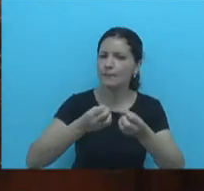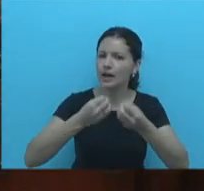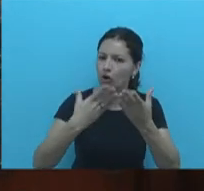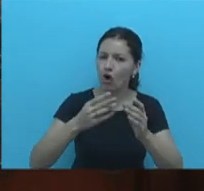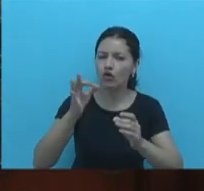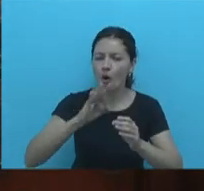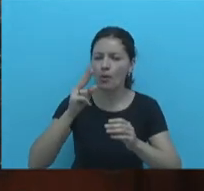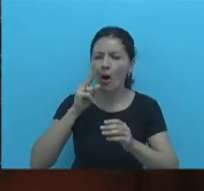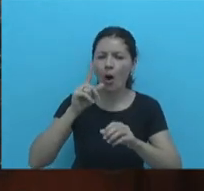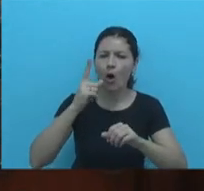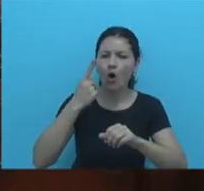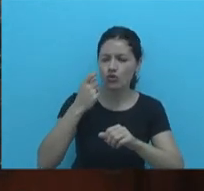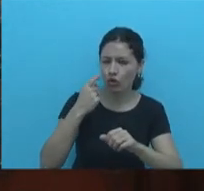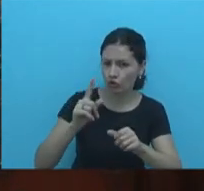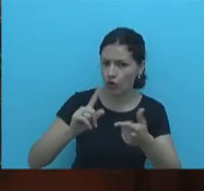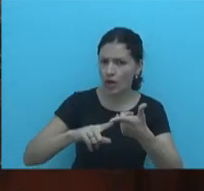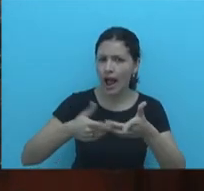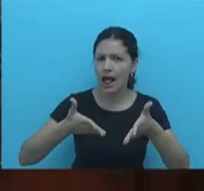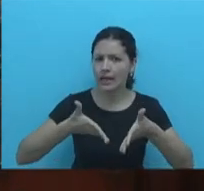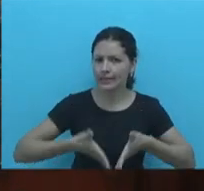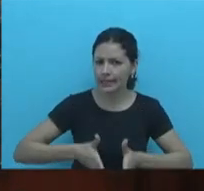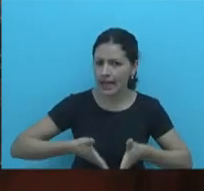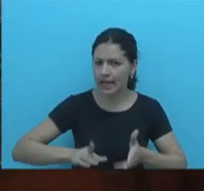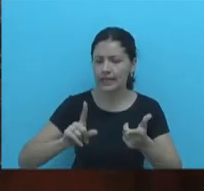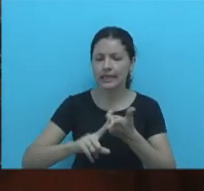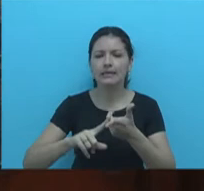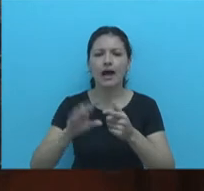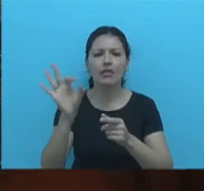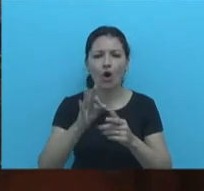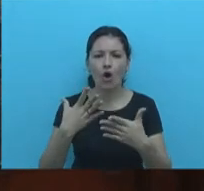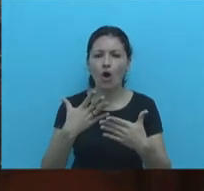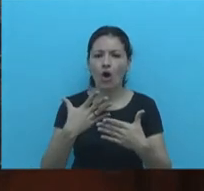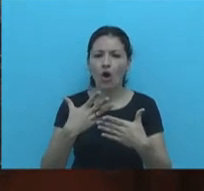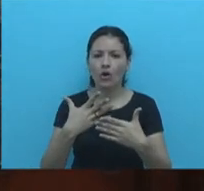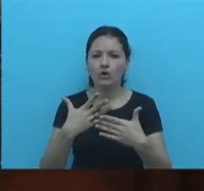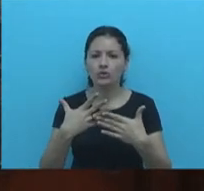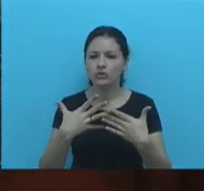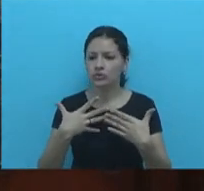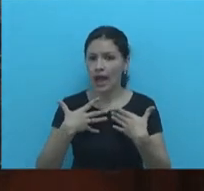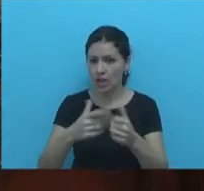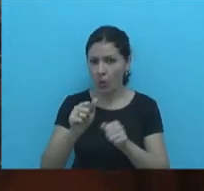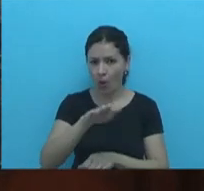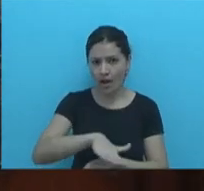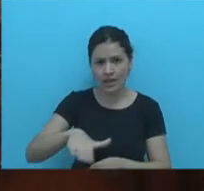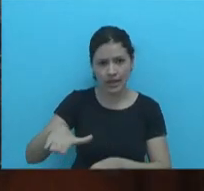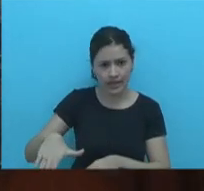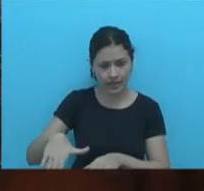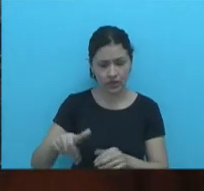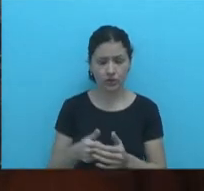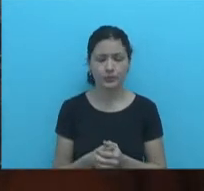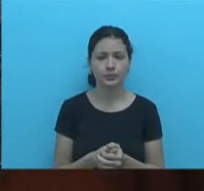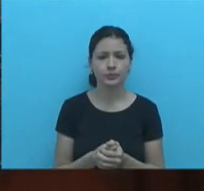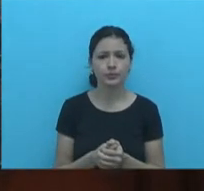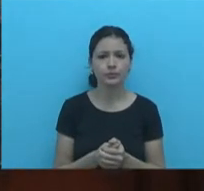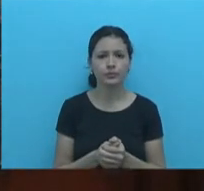de control de natalidad y prevención de salud infanto-juvenil en la provincia. Artículo 10º. Las partidas